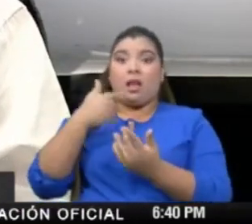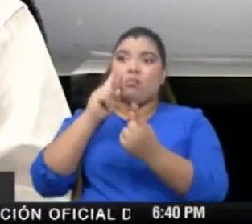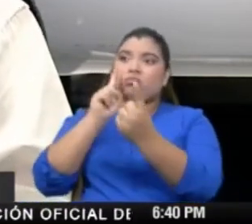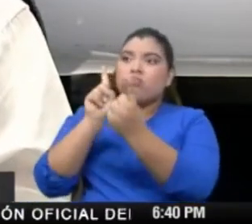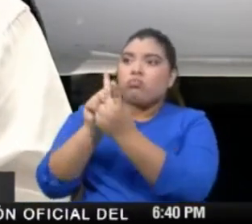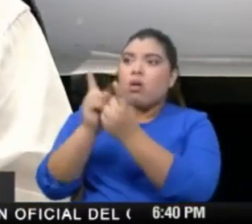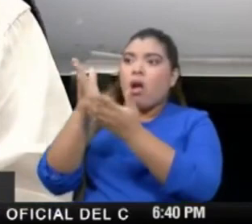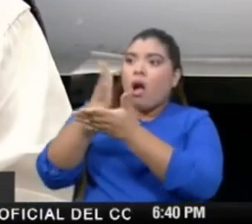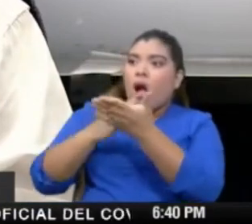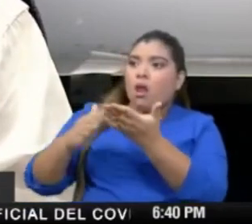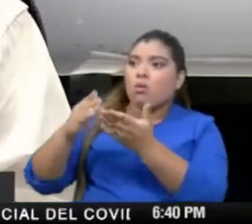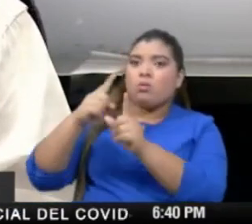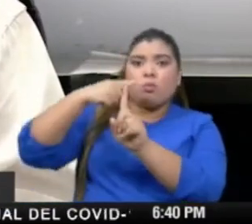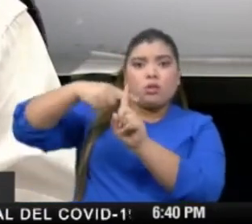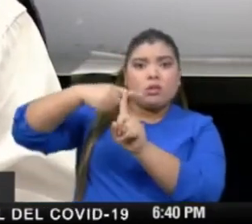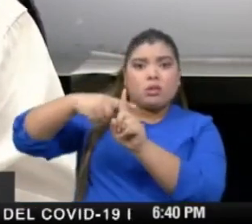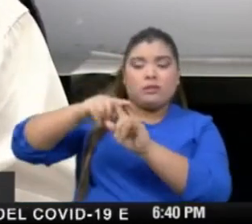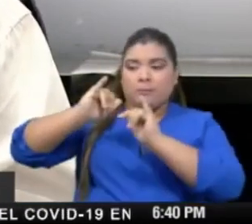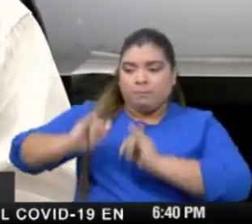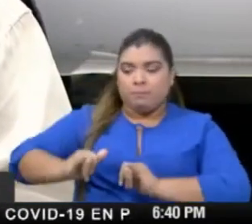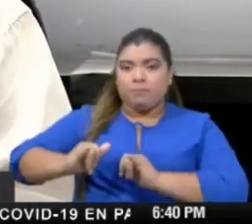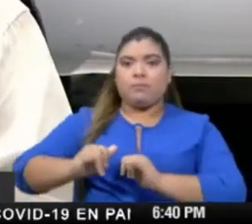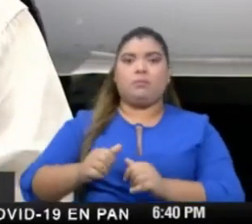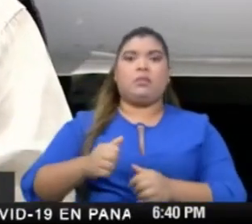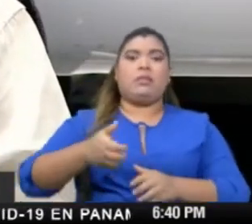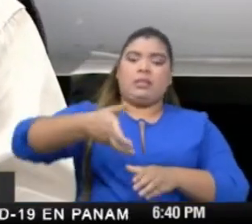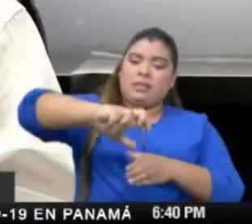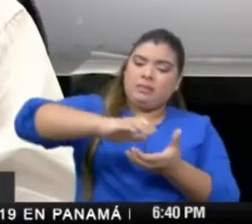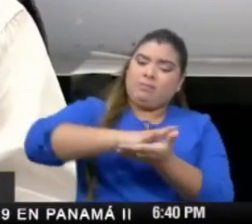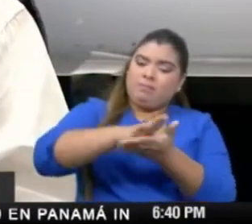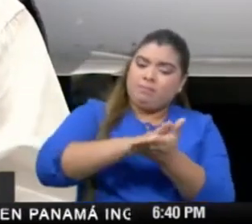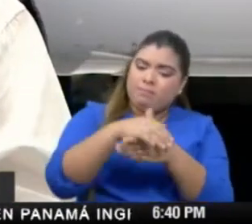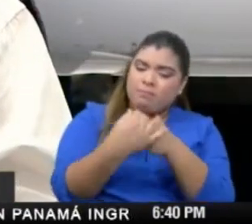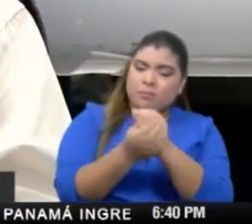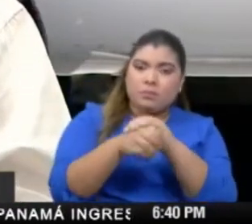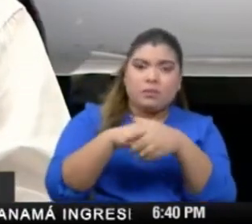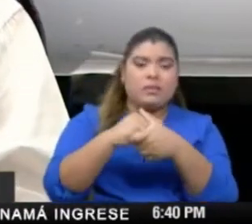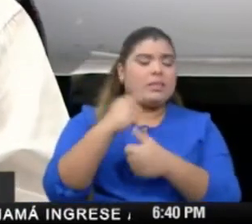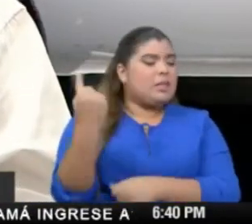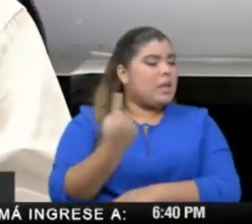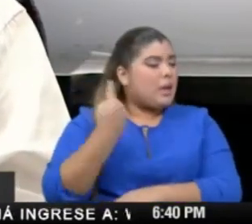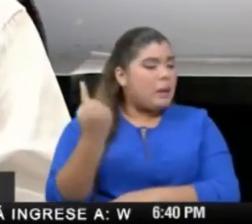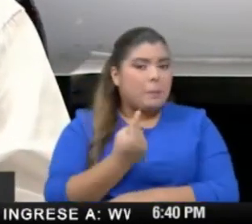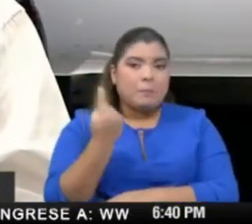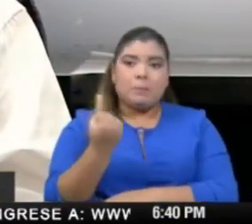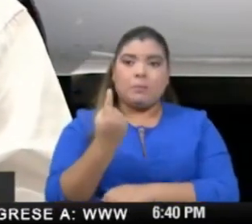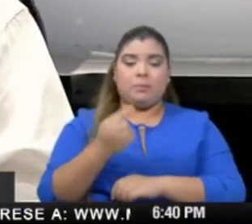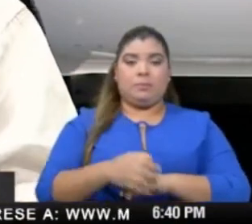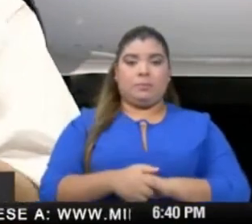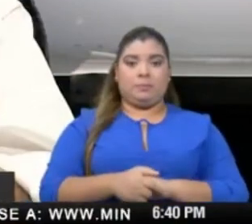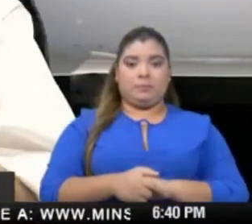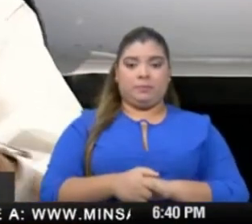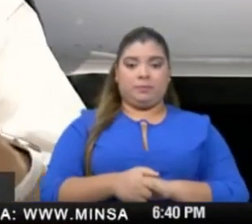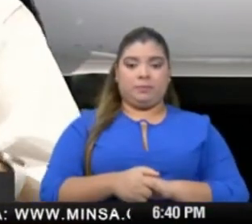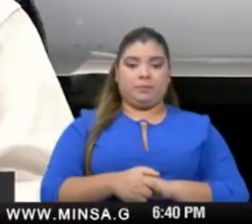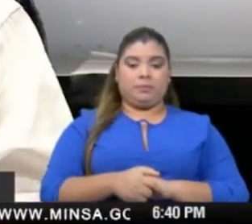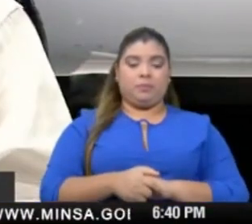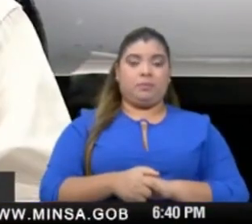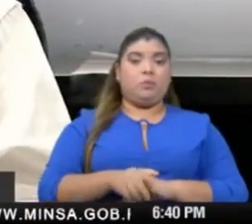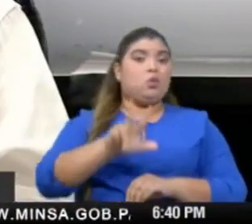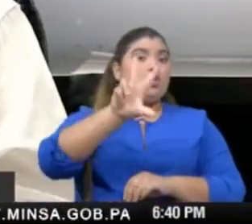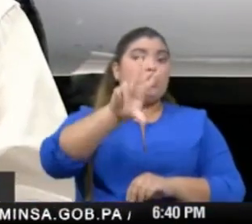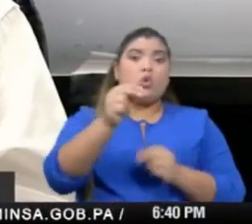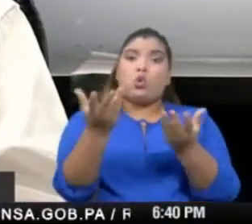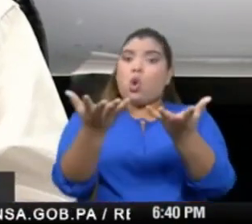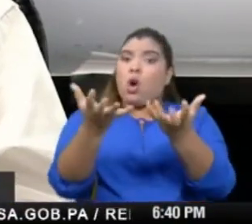contactos. Y la ganamos con agua y jabón, con prudencia, pero la perdemos en los hospitales. No